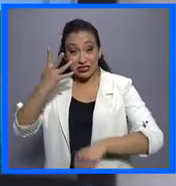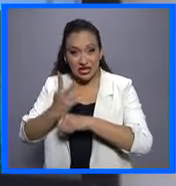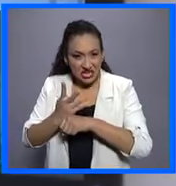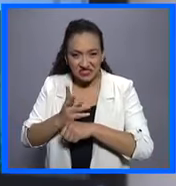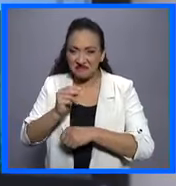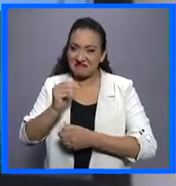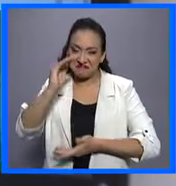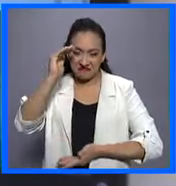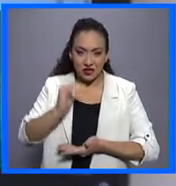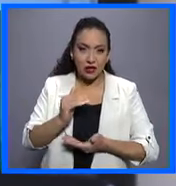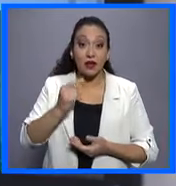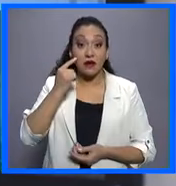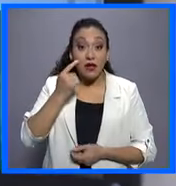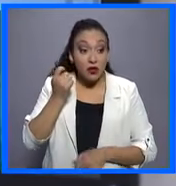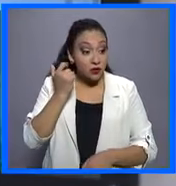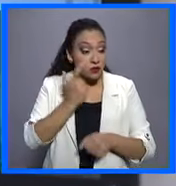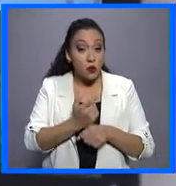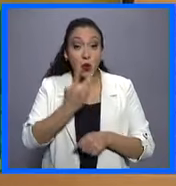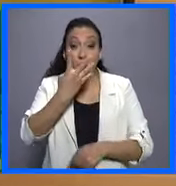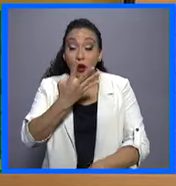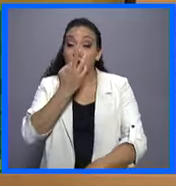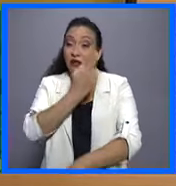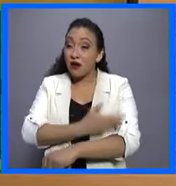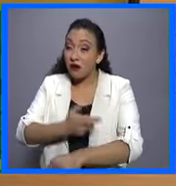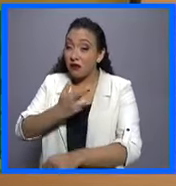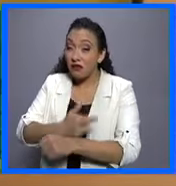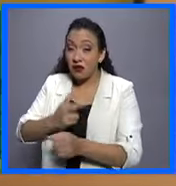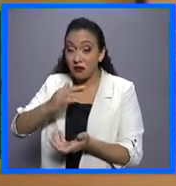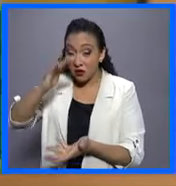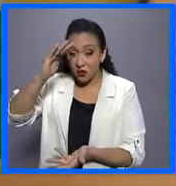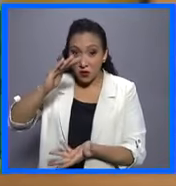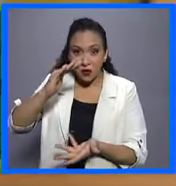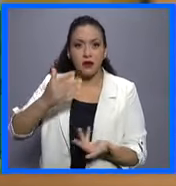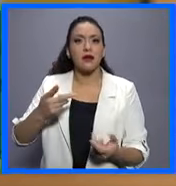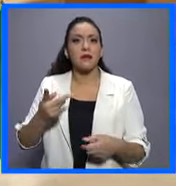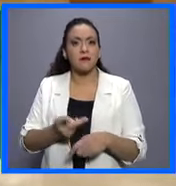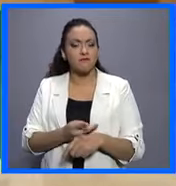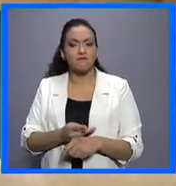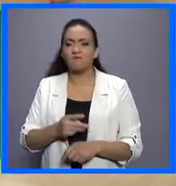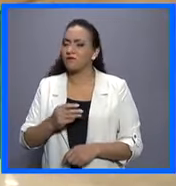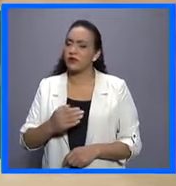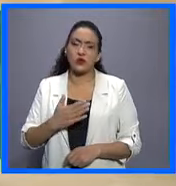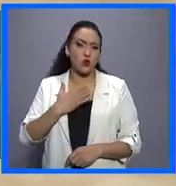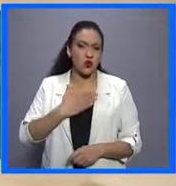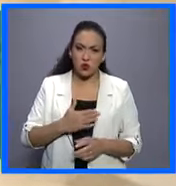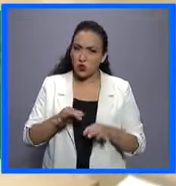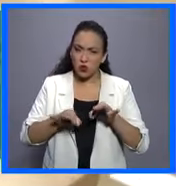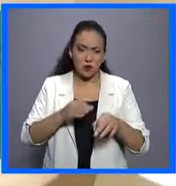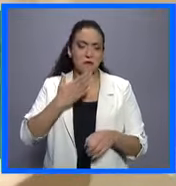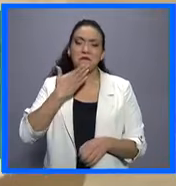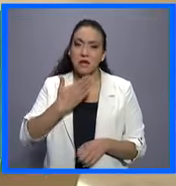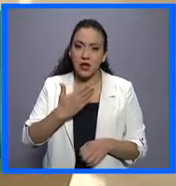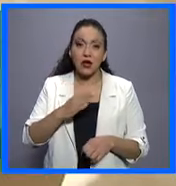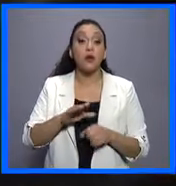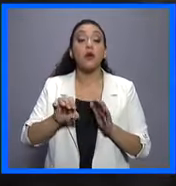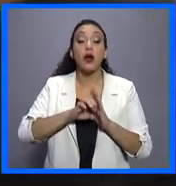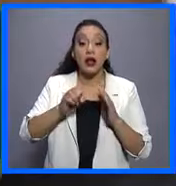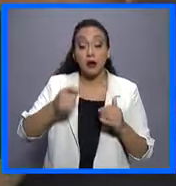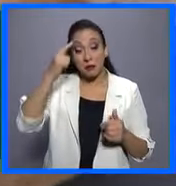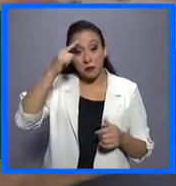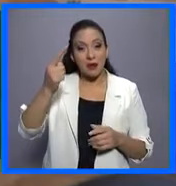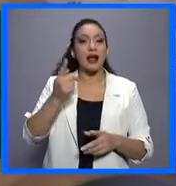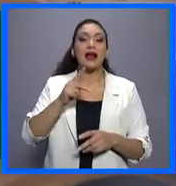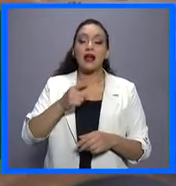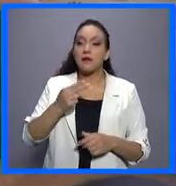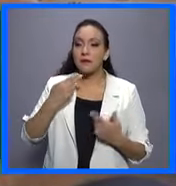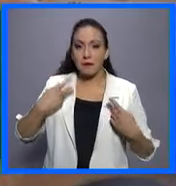al menos 4 asuntos relativos a procedimientos relacionados con la comisión de delitos, deportación y posesión